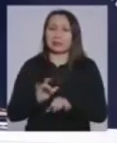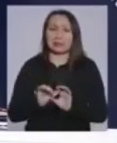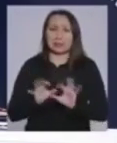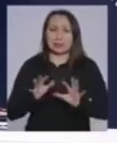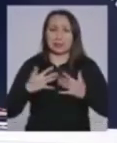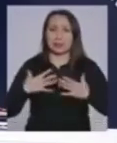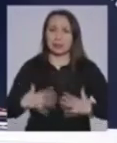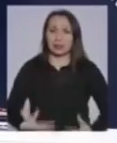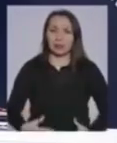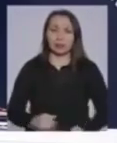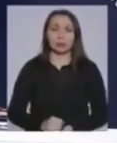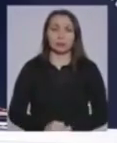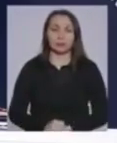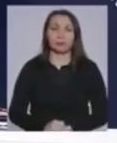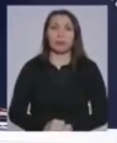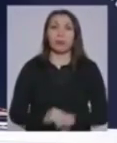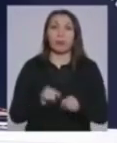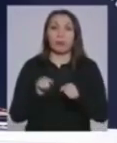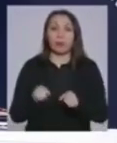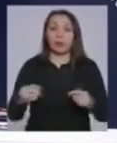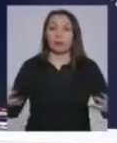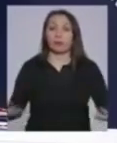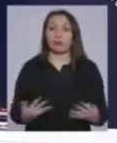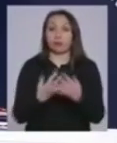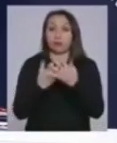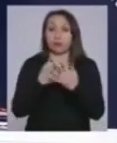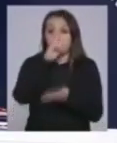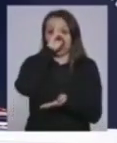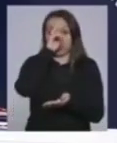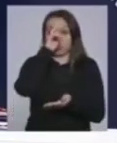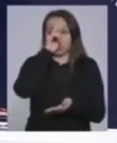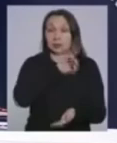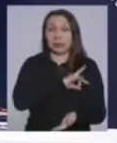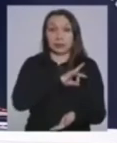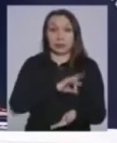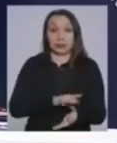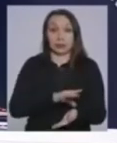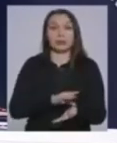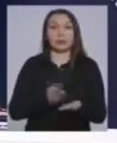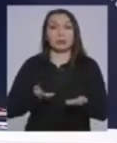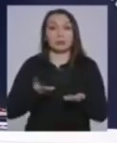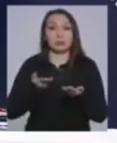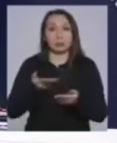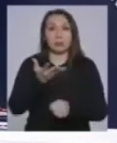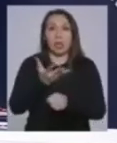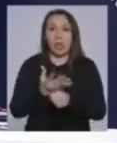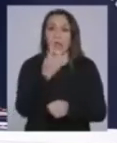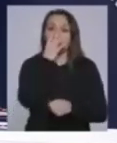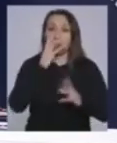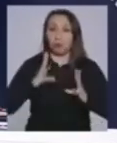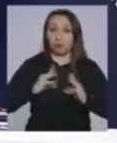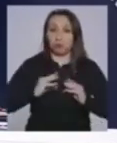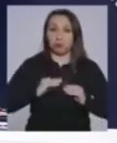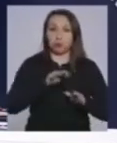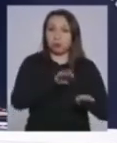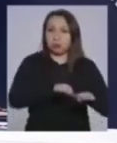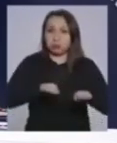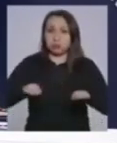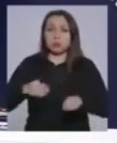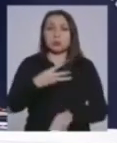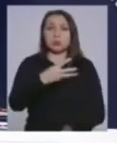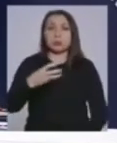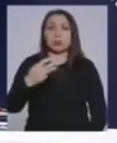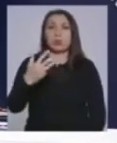crítico. En relación a la red integral de salud en nuestro país, de la disposición de ventiladores, tenemos